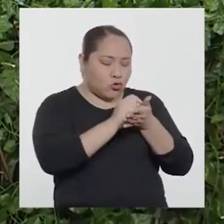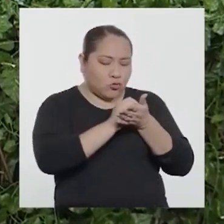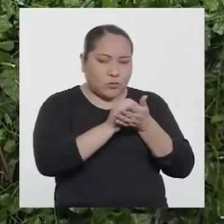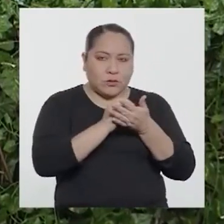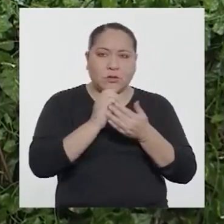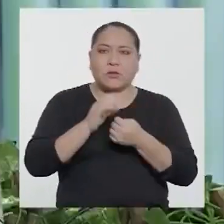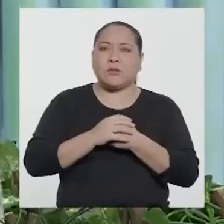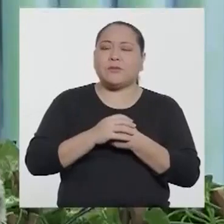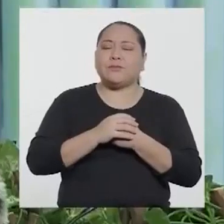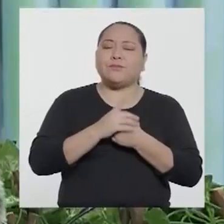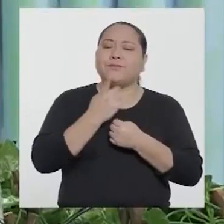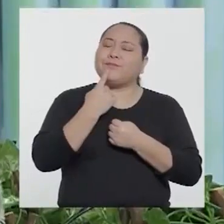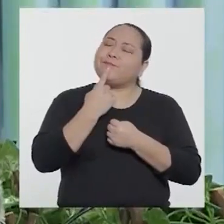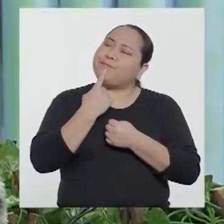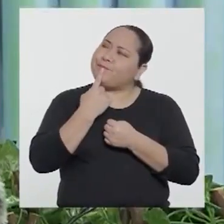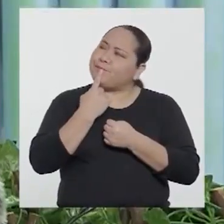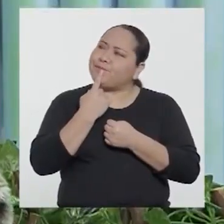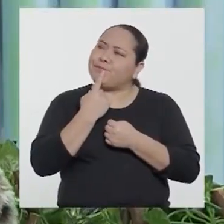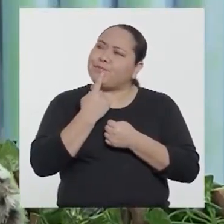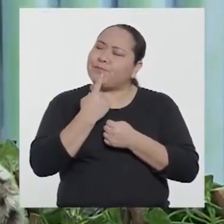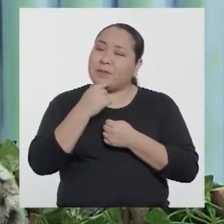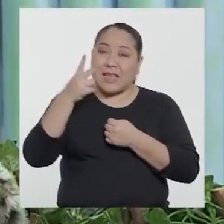Dos vasos. Ajá.